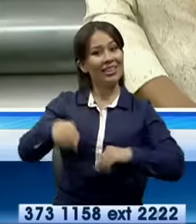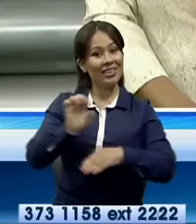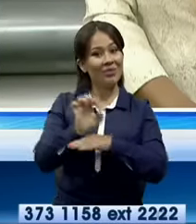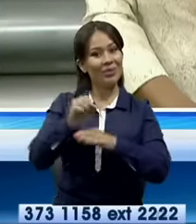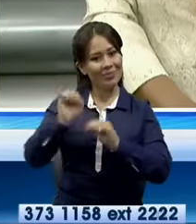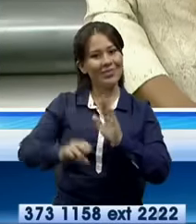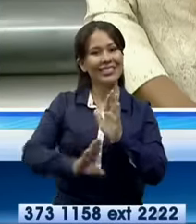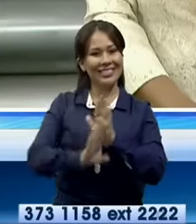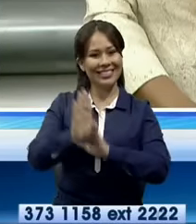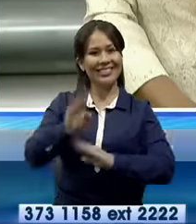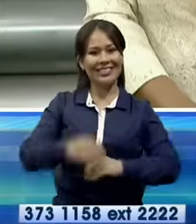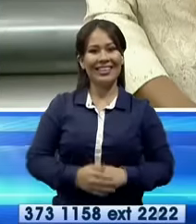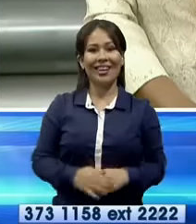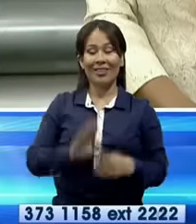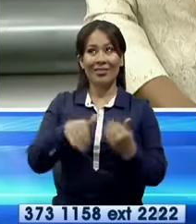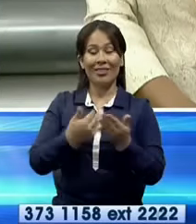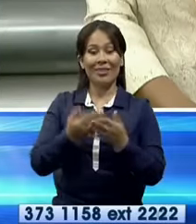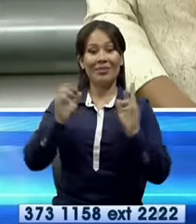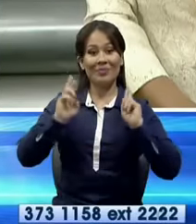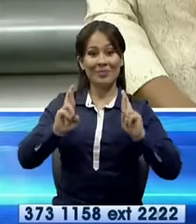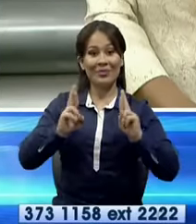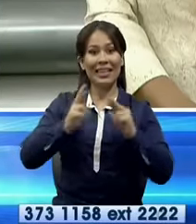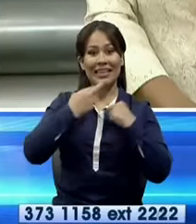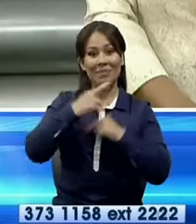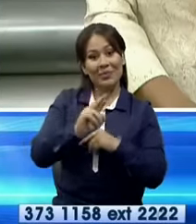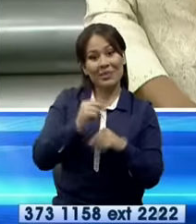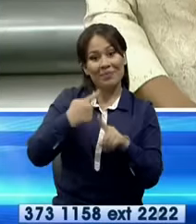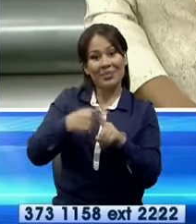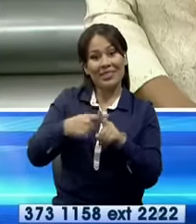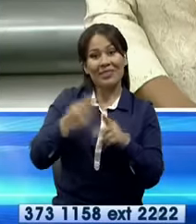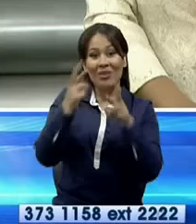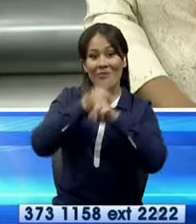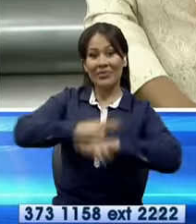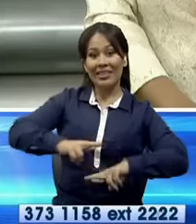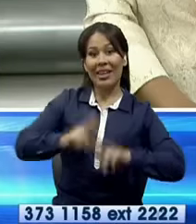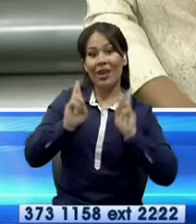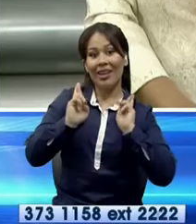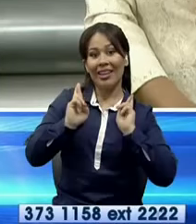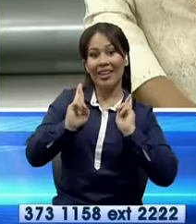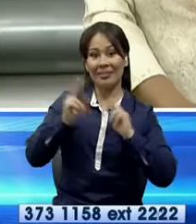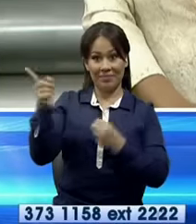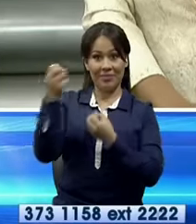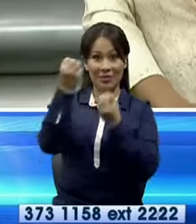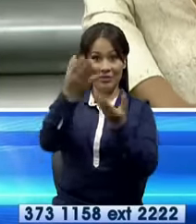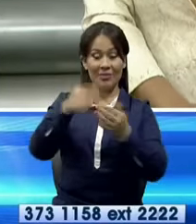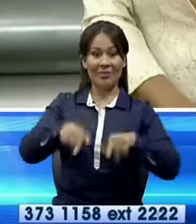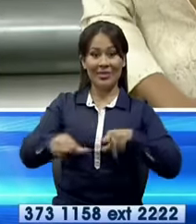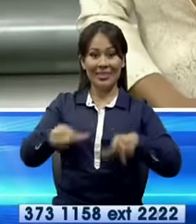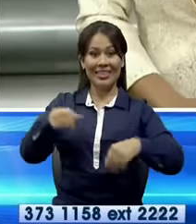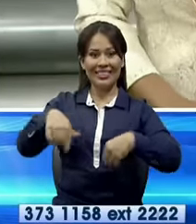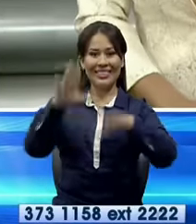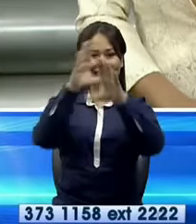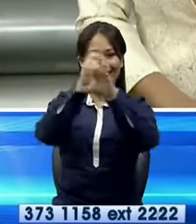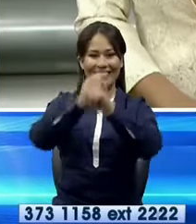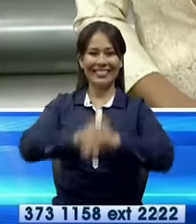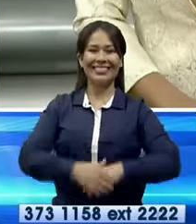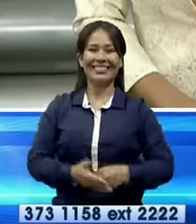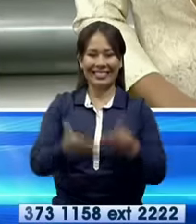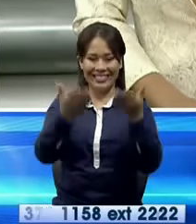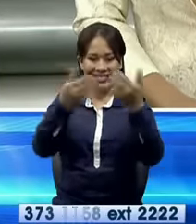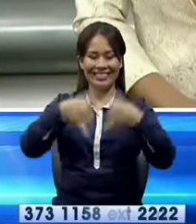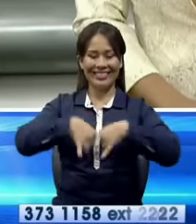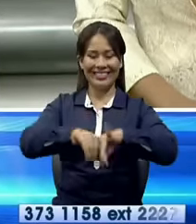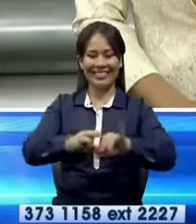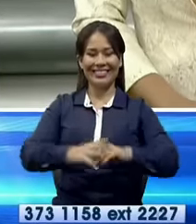los 12 guerreros ecuatorianos que puedan sacar un resultado favorable. Bueno, esta es la información que generamos en esta hora de la noche. Continuamos con ustedes desde